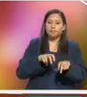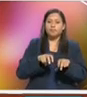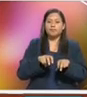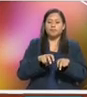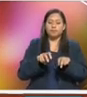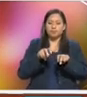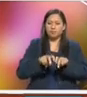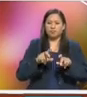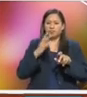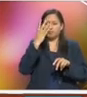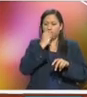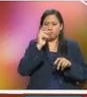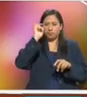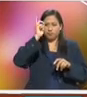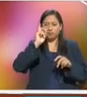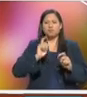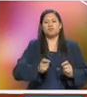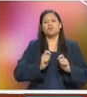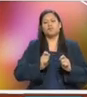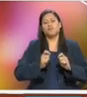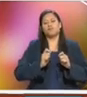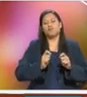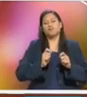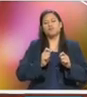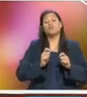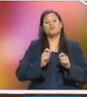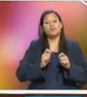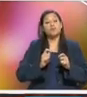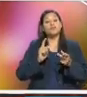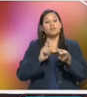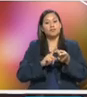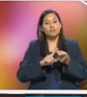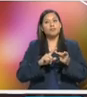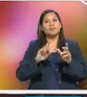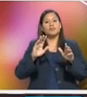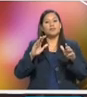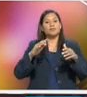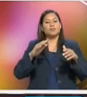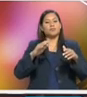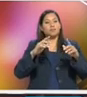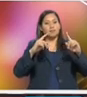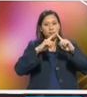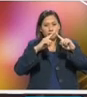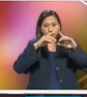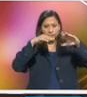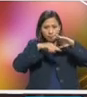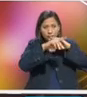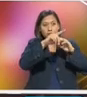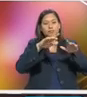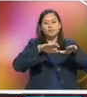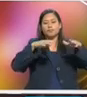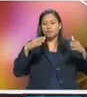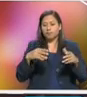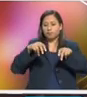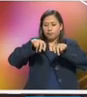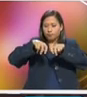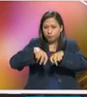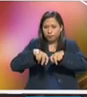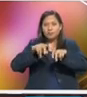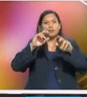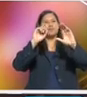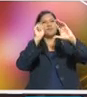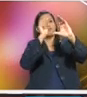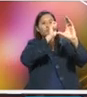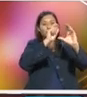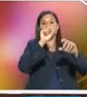un hermoso caballo palomino y se la llevó directito a la catedral. Y ahí, en el altar, en el retablo que